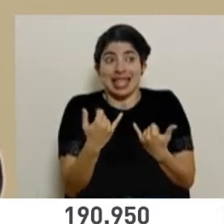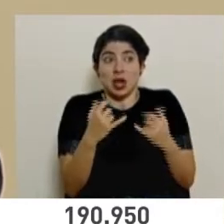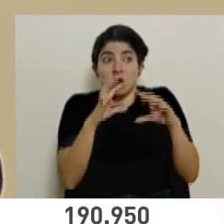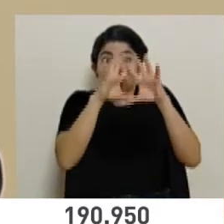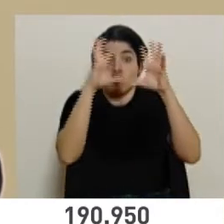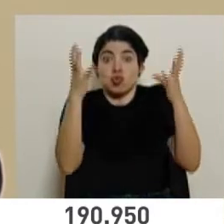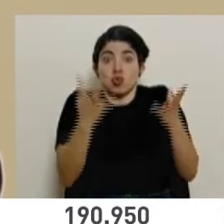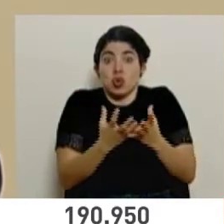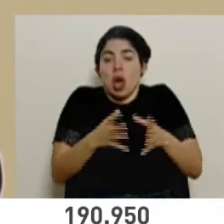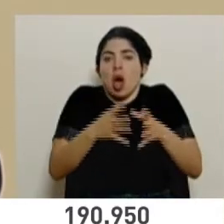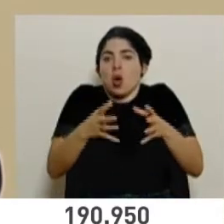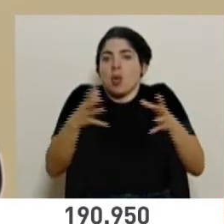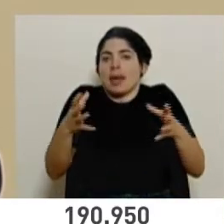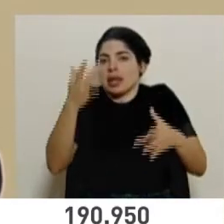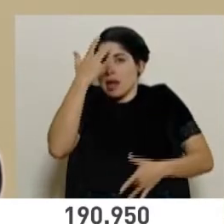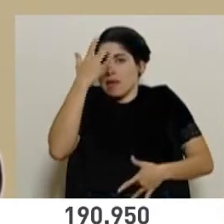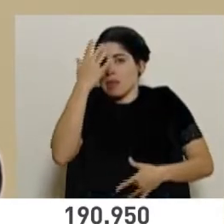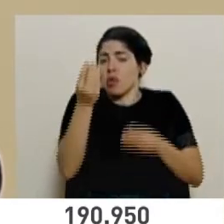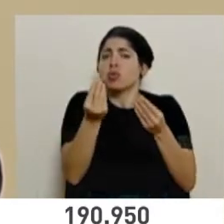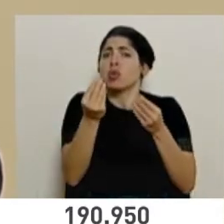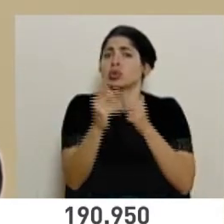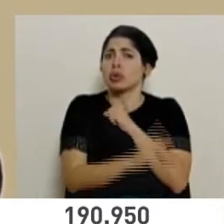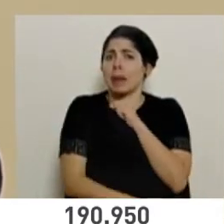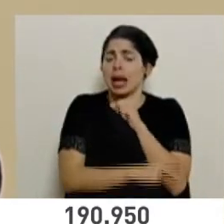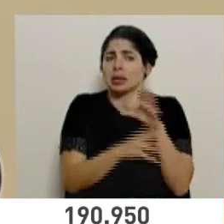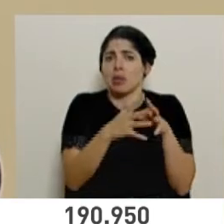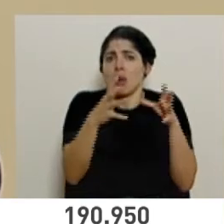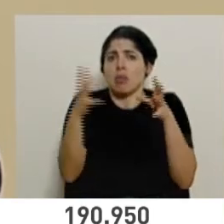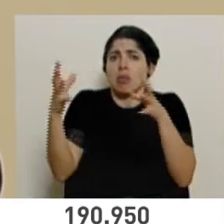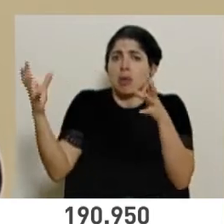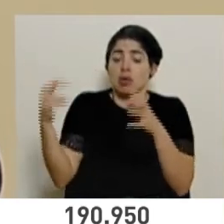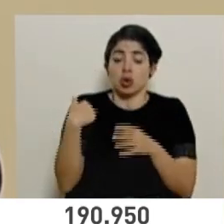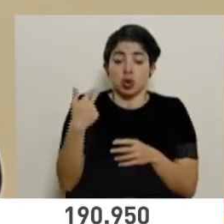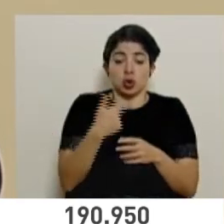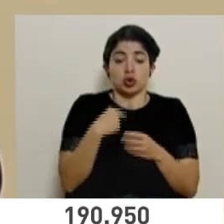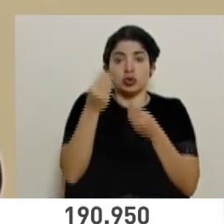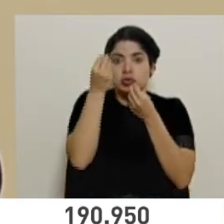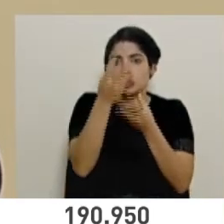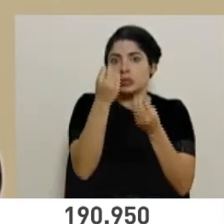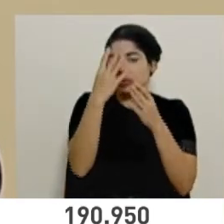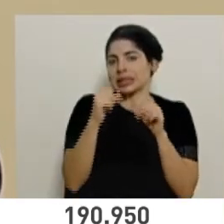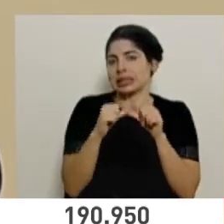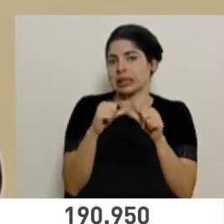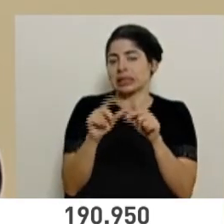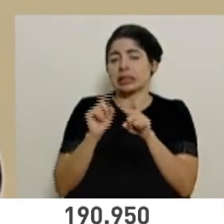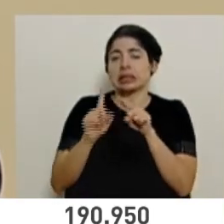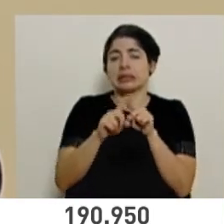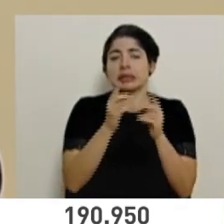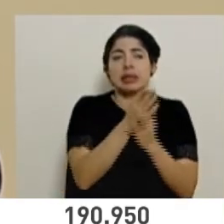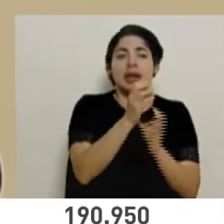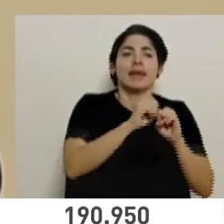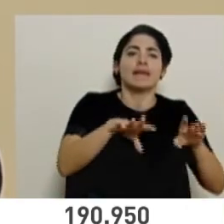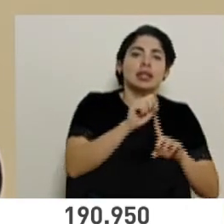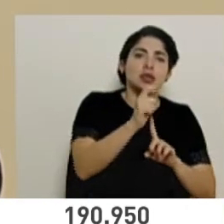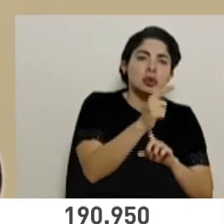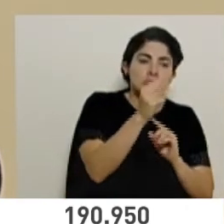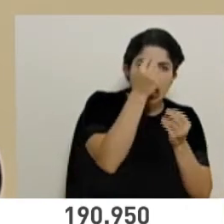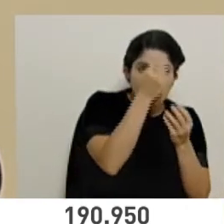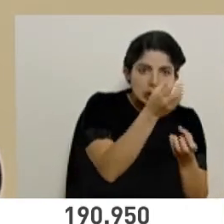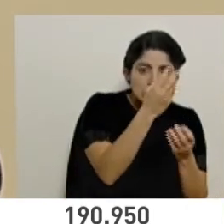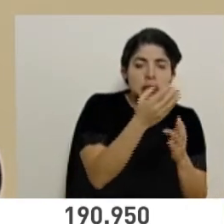están aumentando en muchos países. Nosotros mantenemos la información por diferentes medios, ¿verdad? Redes sociales,